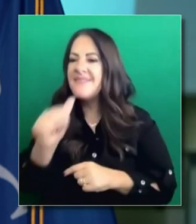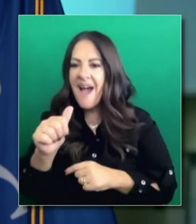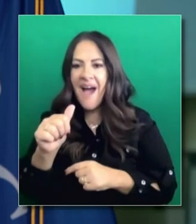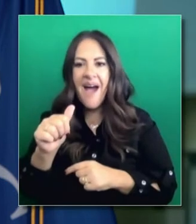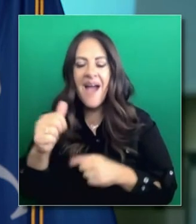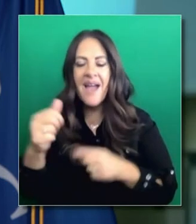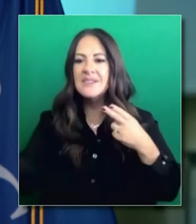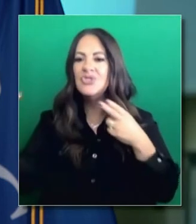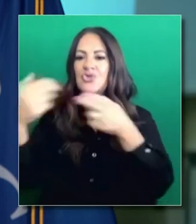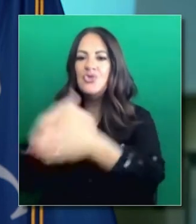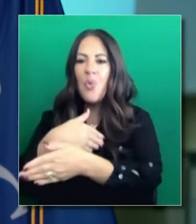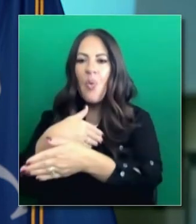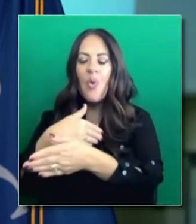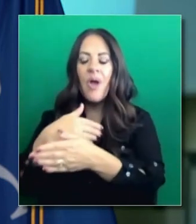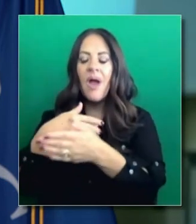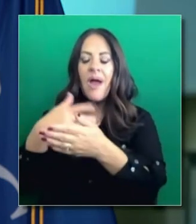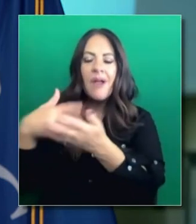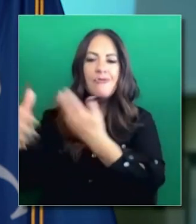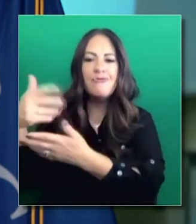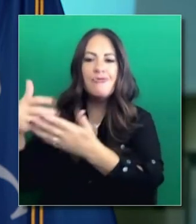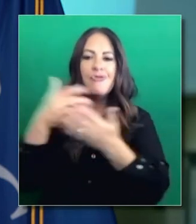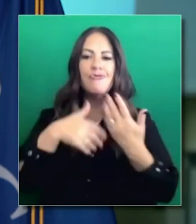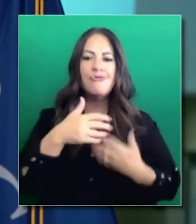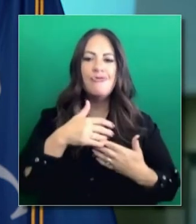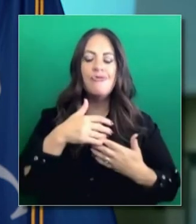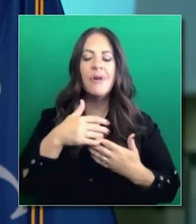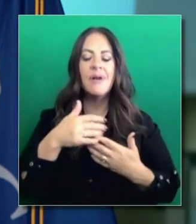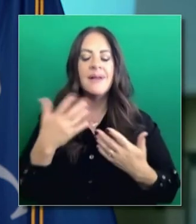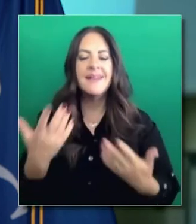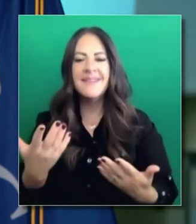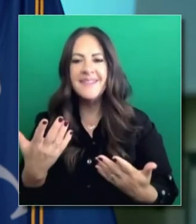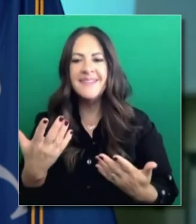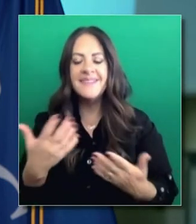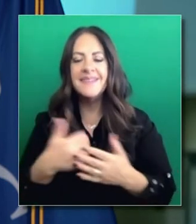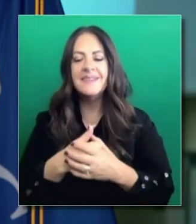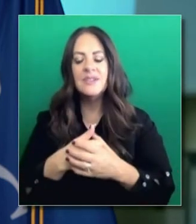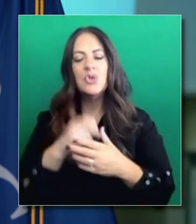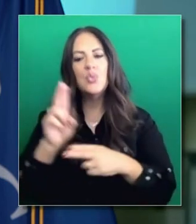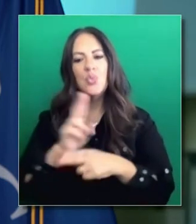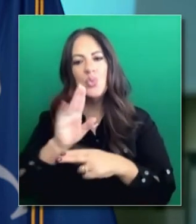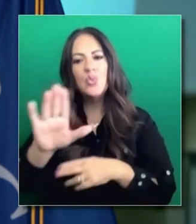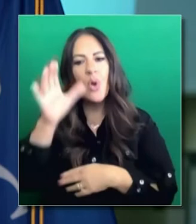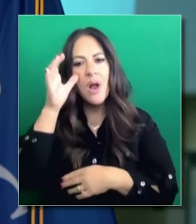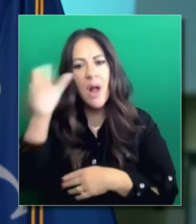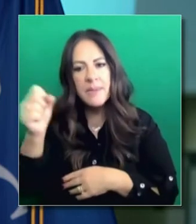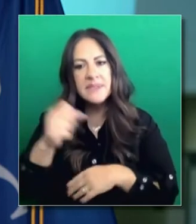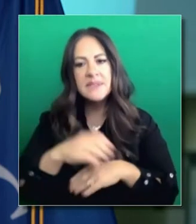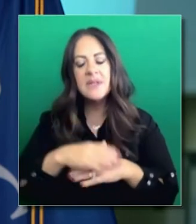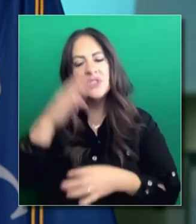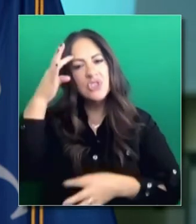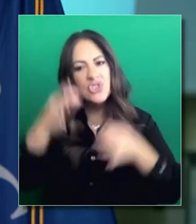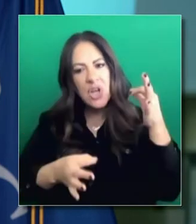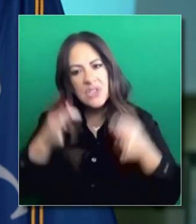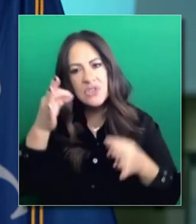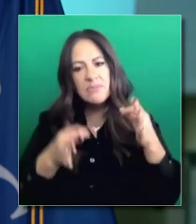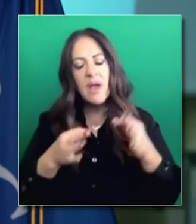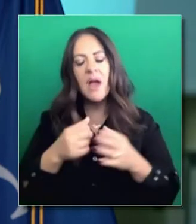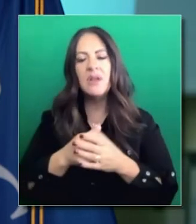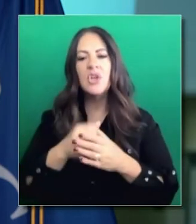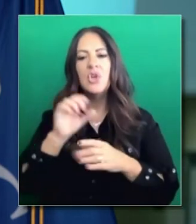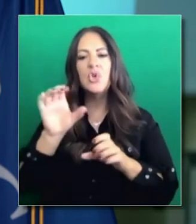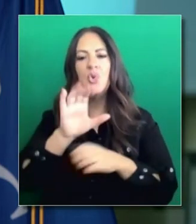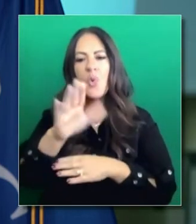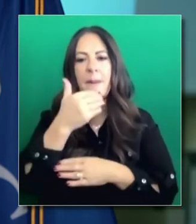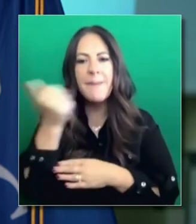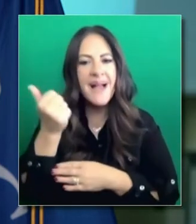distancia física. Así que los alentamos a que sigan usando su sentido común, su buen juicio, haga todo